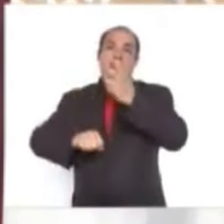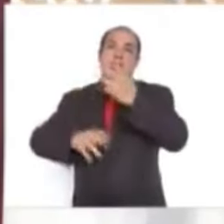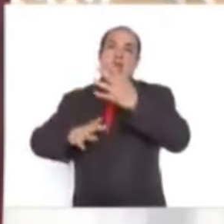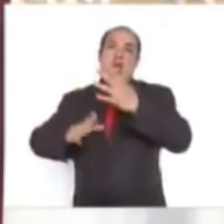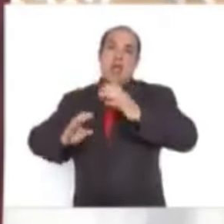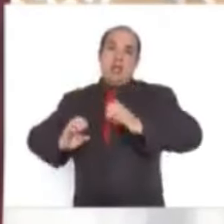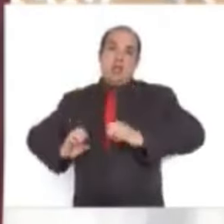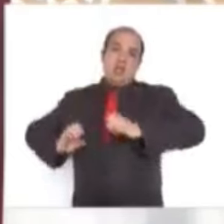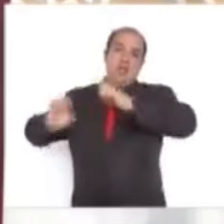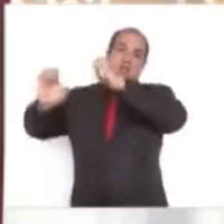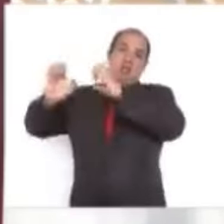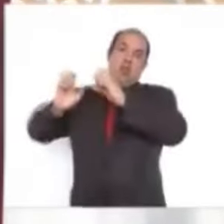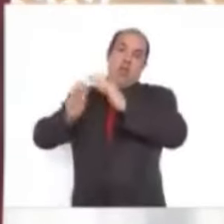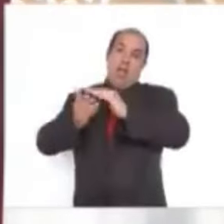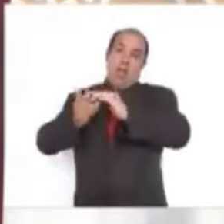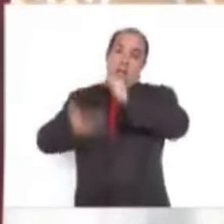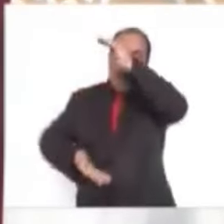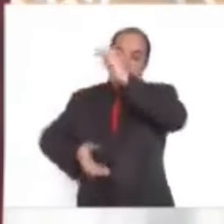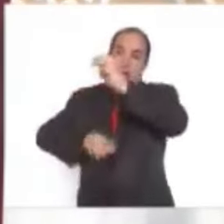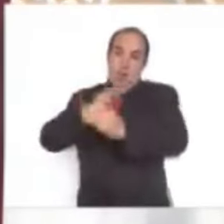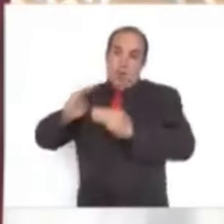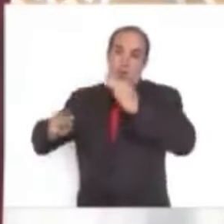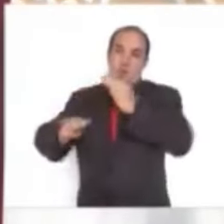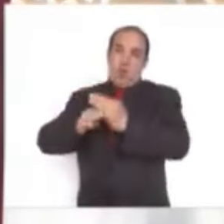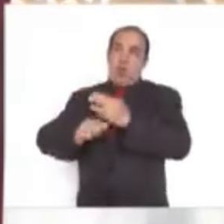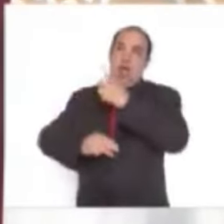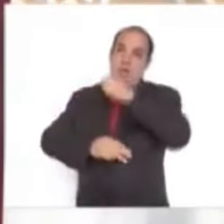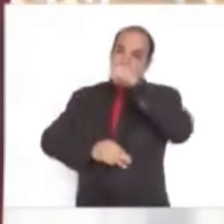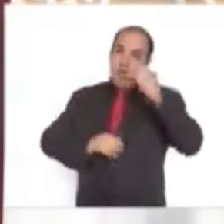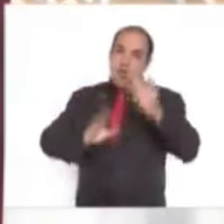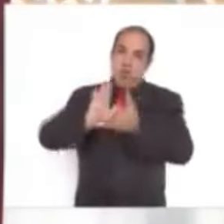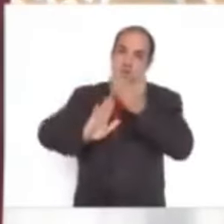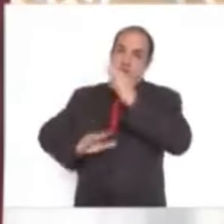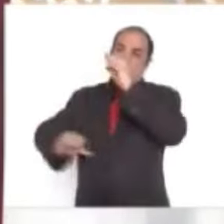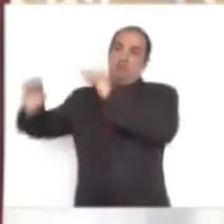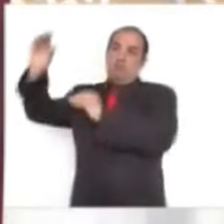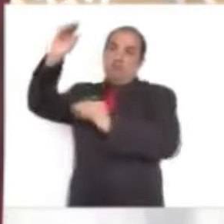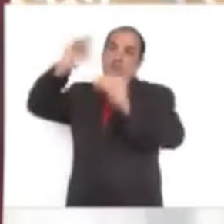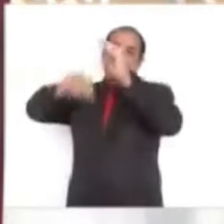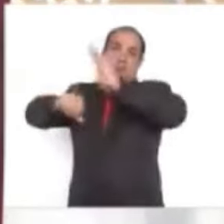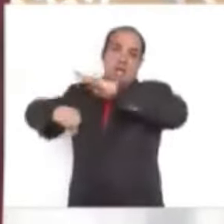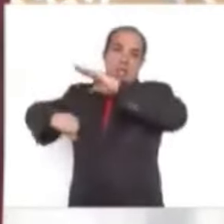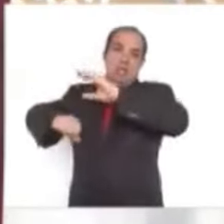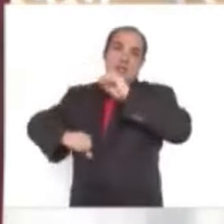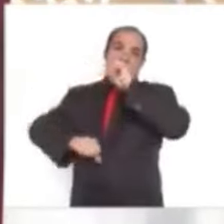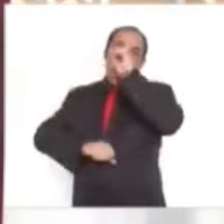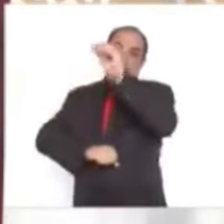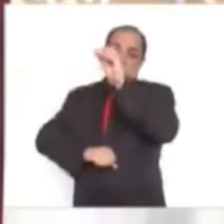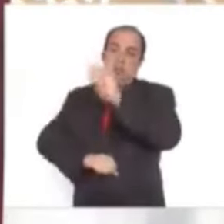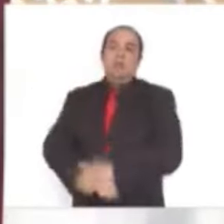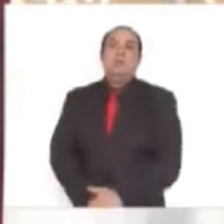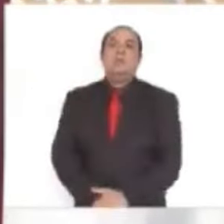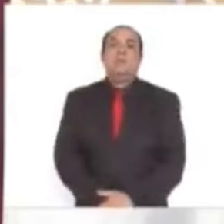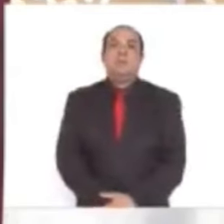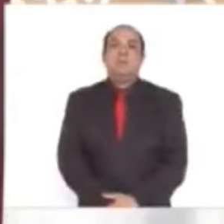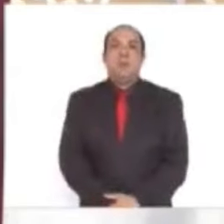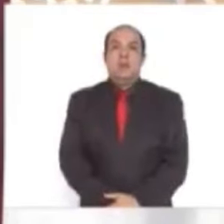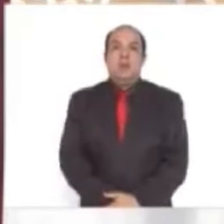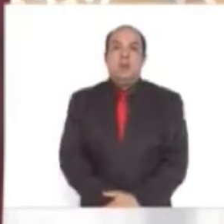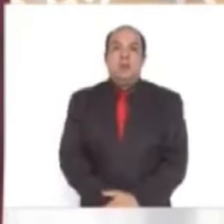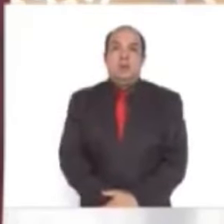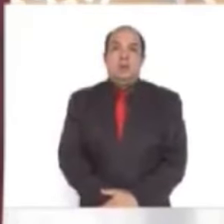ilegales que se ha construido en Benito Juárez, se le agregan otros más, aquí hay otros pisos más. Entonces, sobre